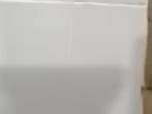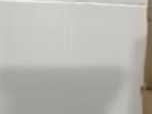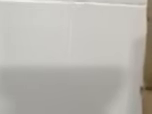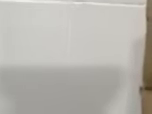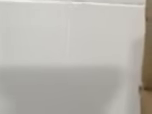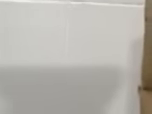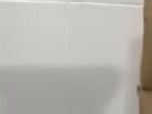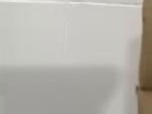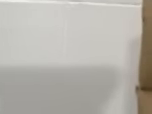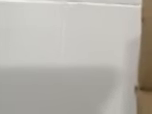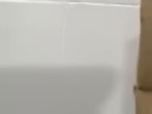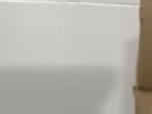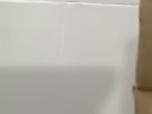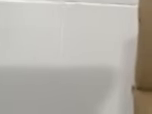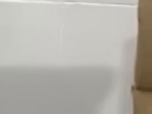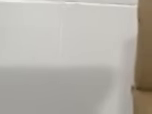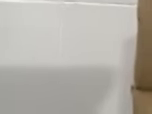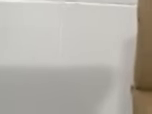las actas.